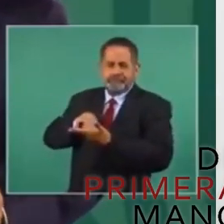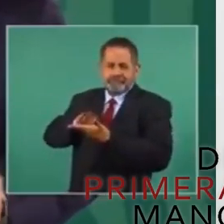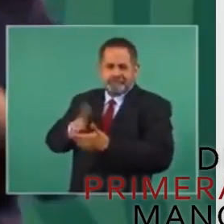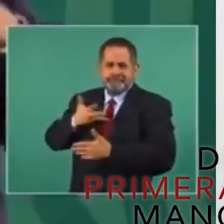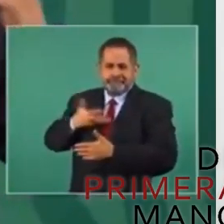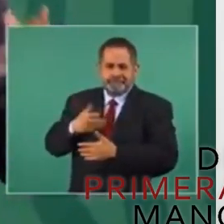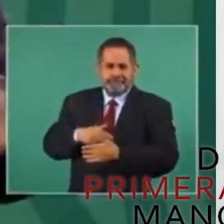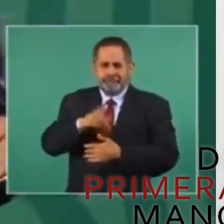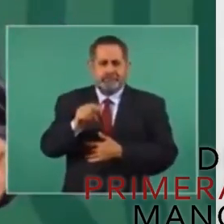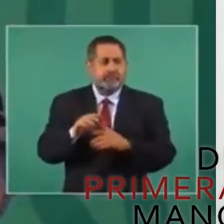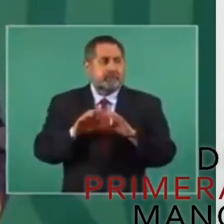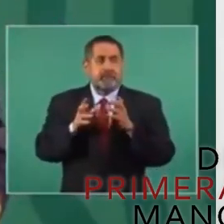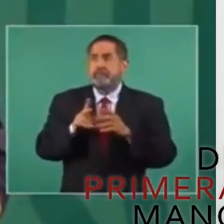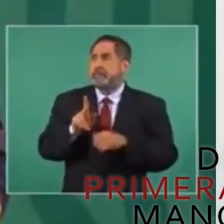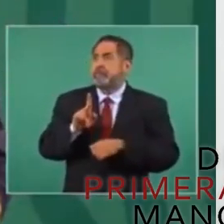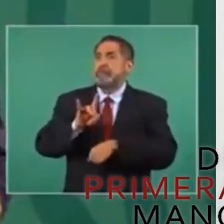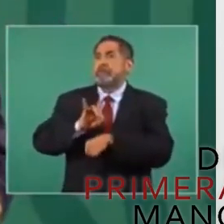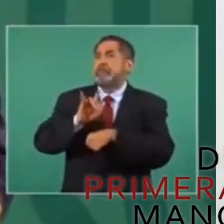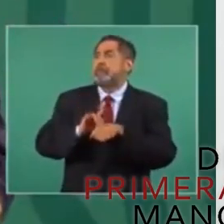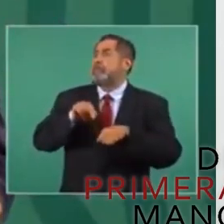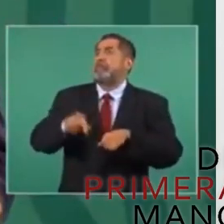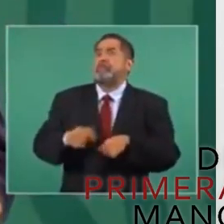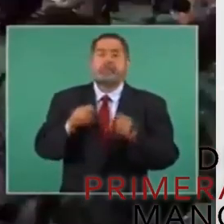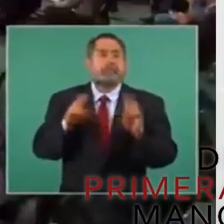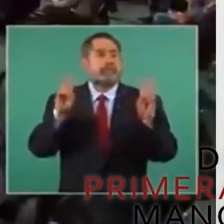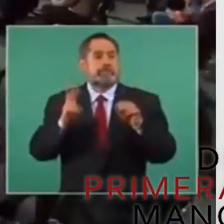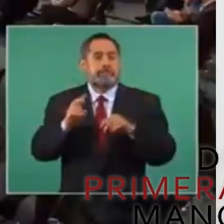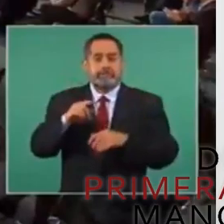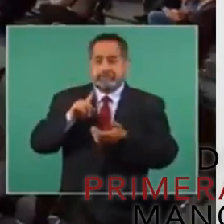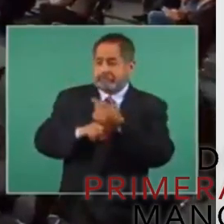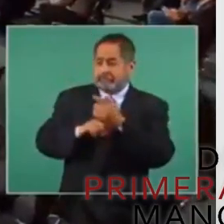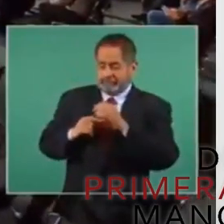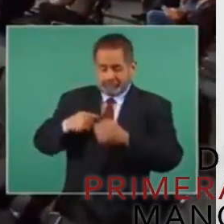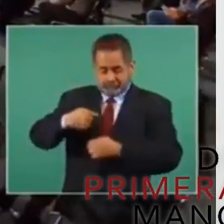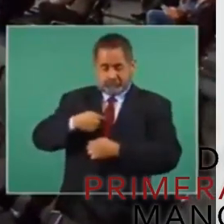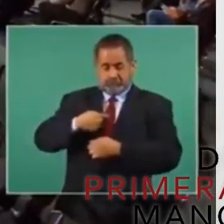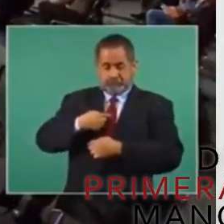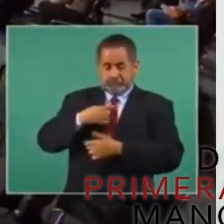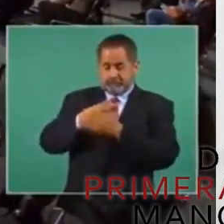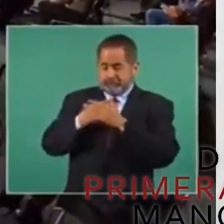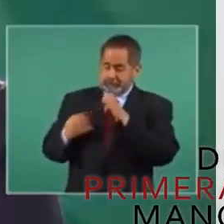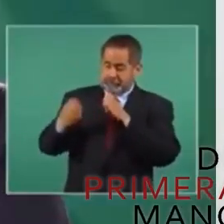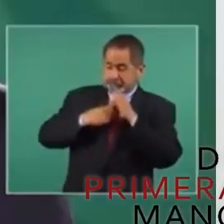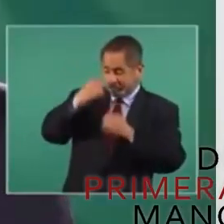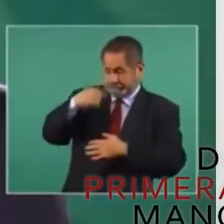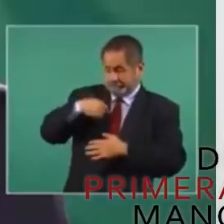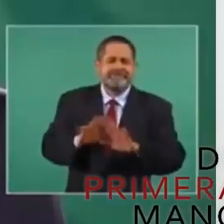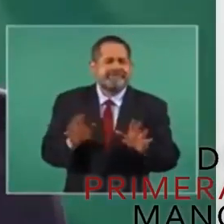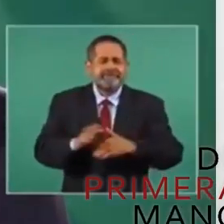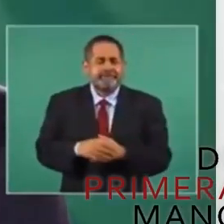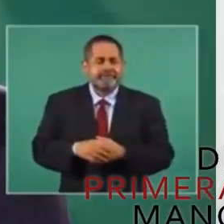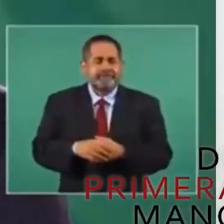de las fuerzas armadas de méxico el presidente de la republica rompieron el ambiente monótono de las mañaneras